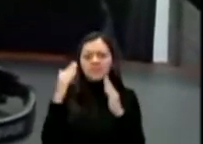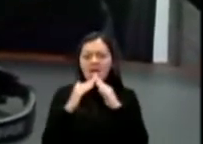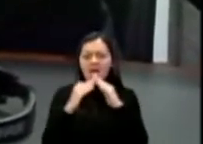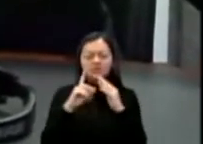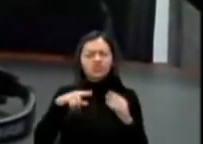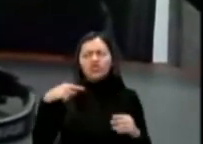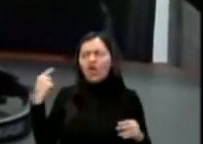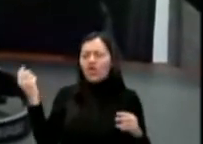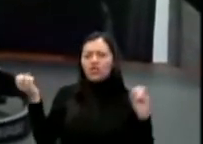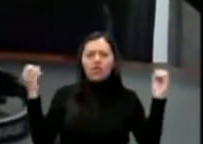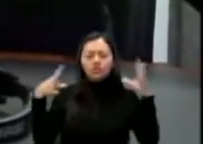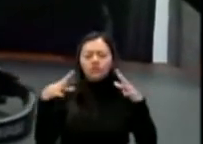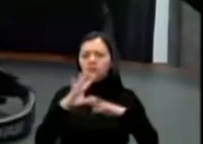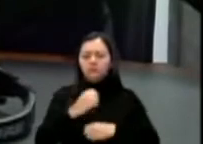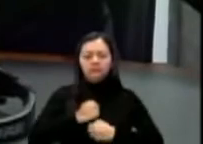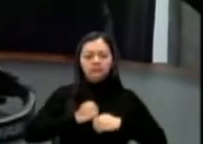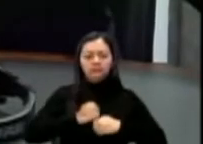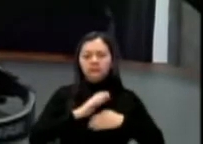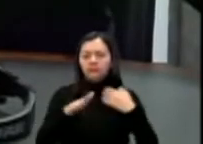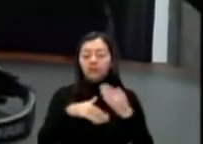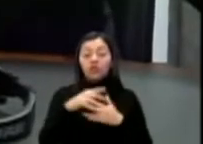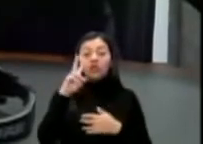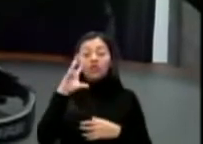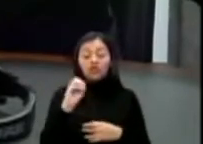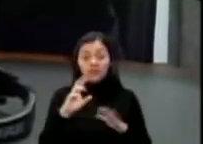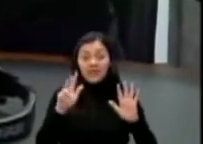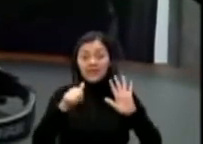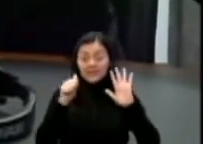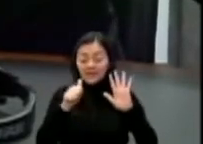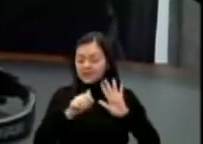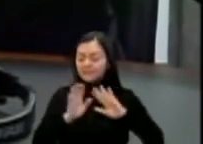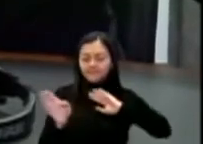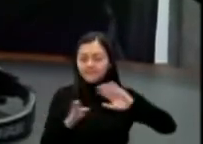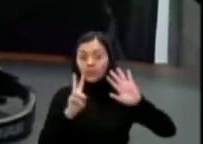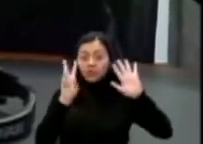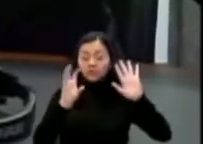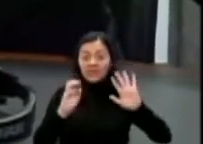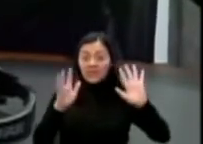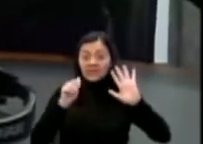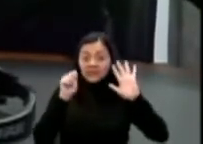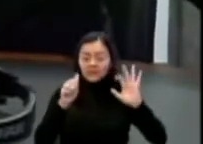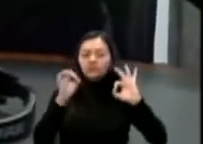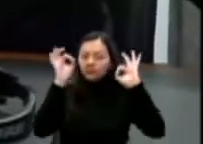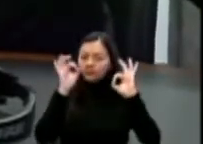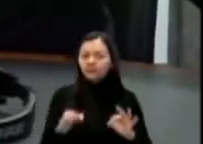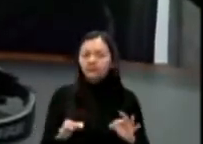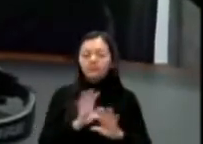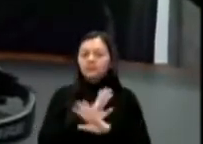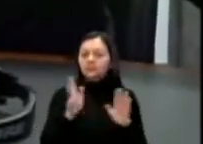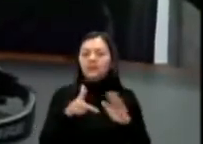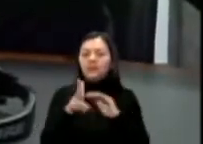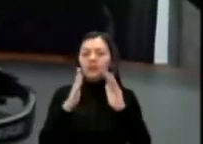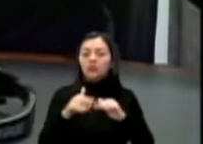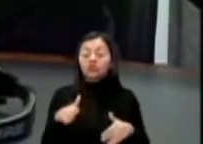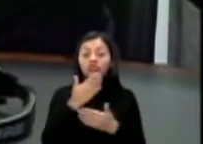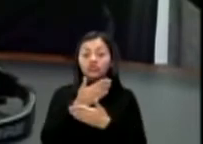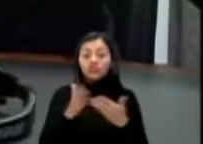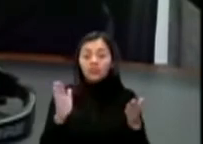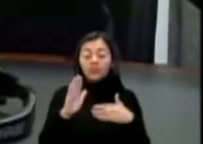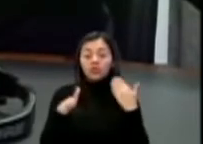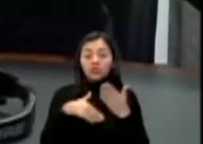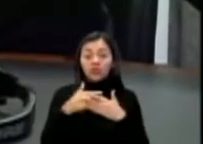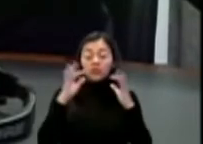hidroeléctrica gente en operación en el año 2016 y el 30 por ciento del excedente de las operaciones